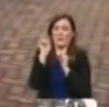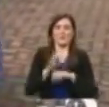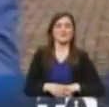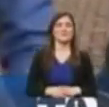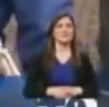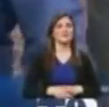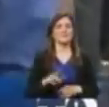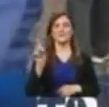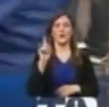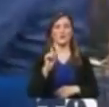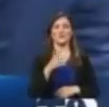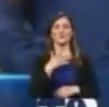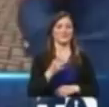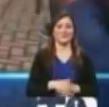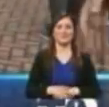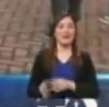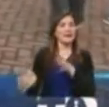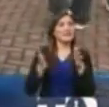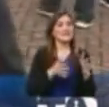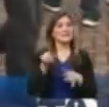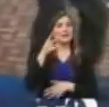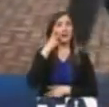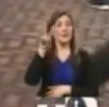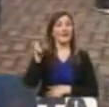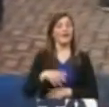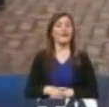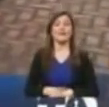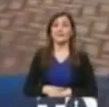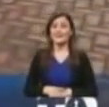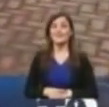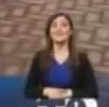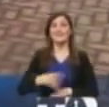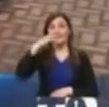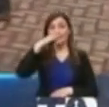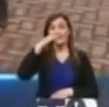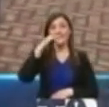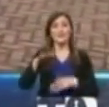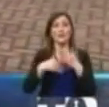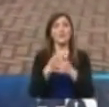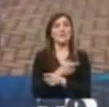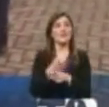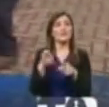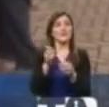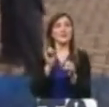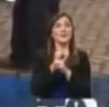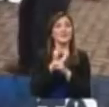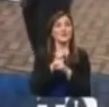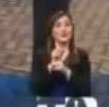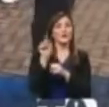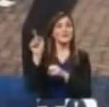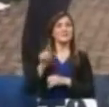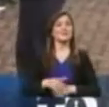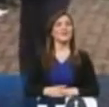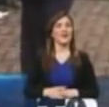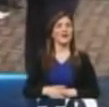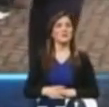juego, definitivamente. Miren ustedes, ya están llegando los chicos de diferentes instituciones que